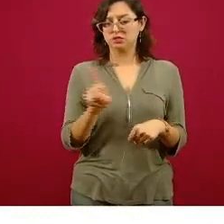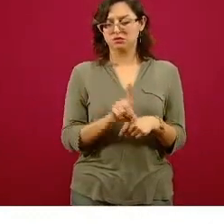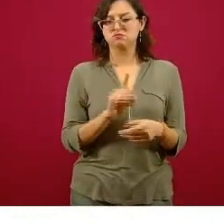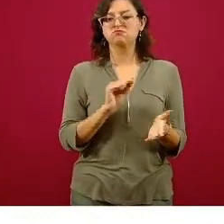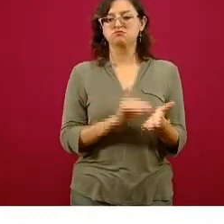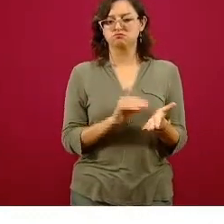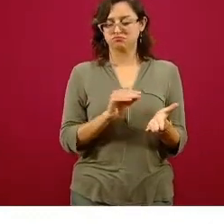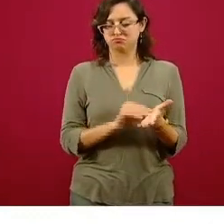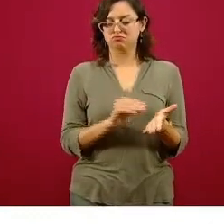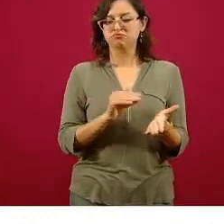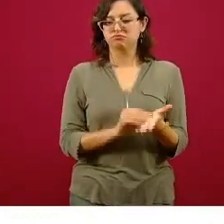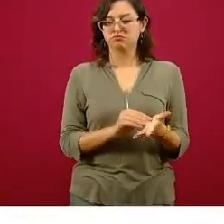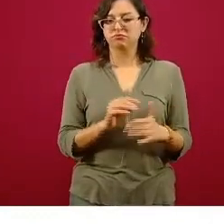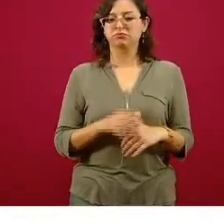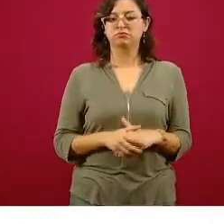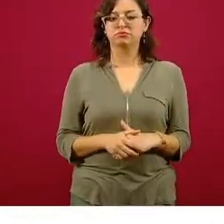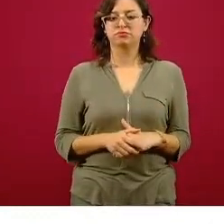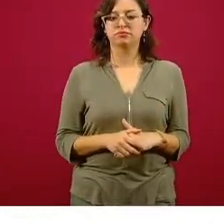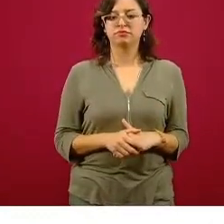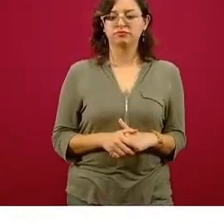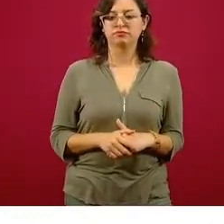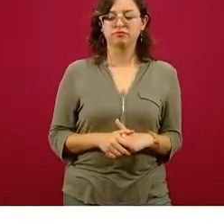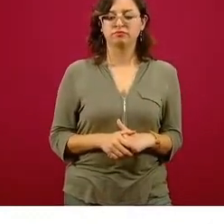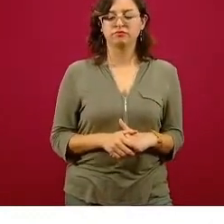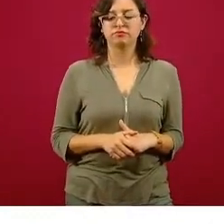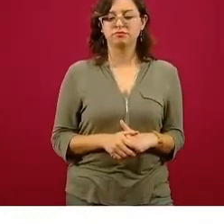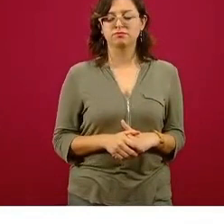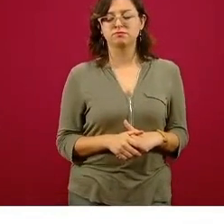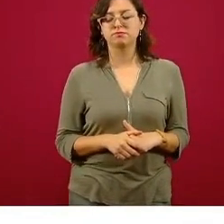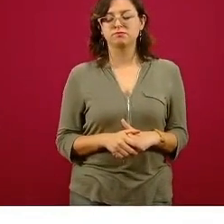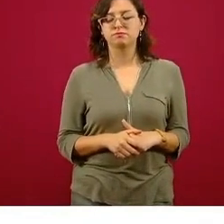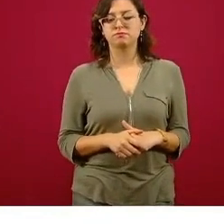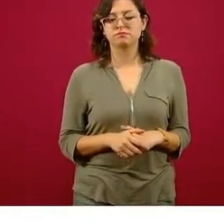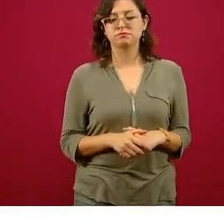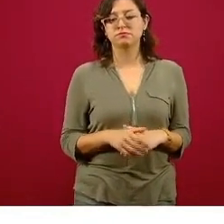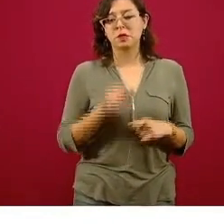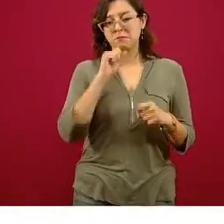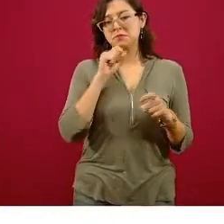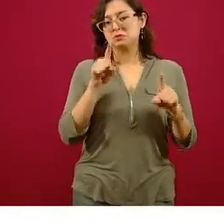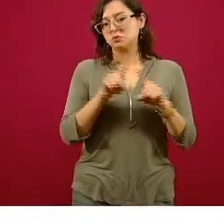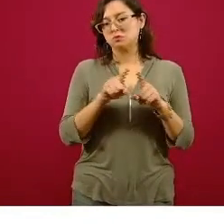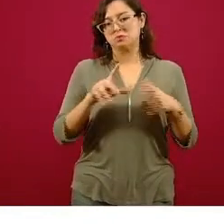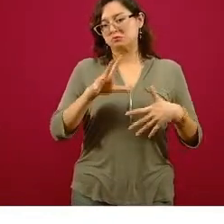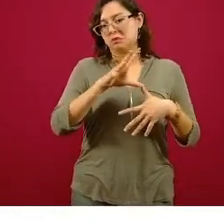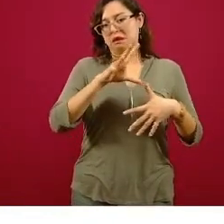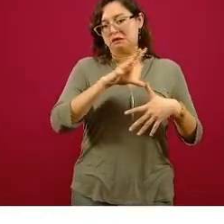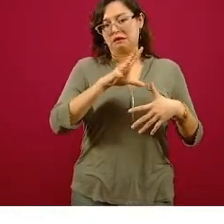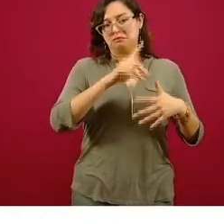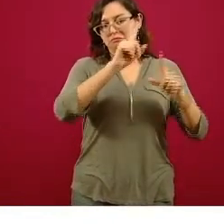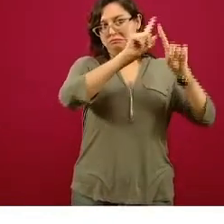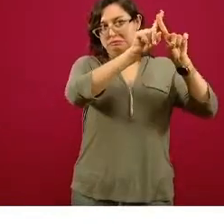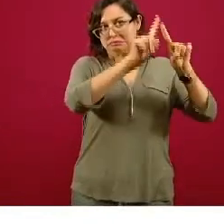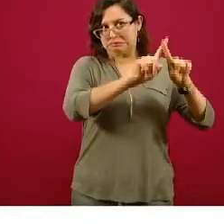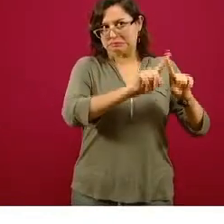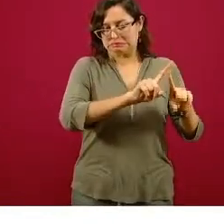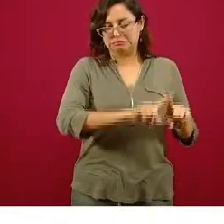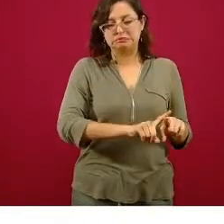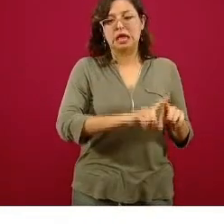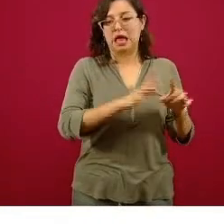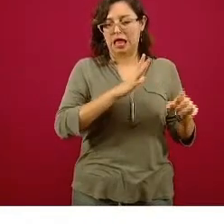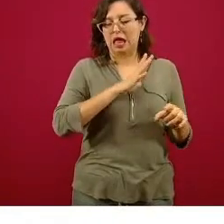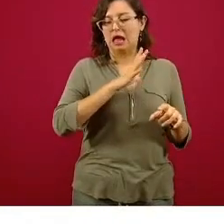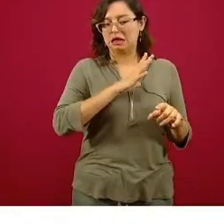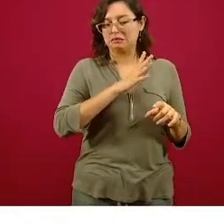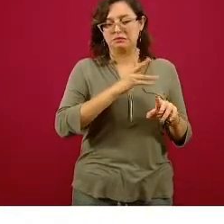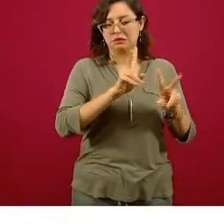lógicamente con las aportaciones importantes de la región. Veamos la siguiente diapositiva, la cual actualiza